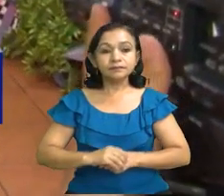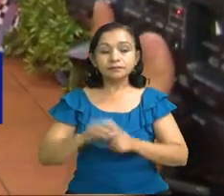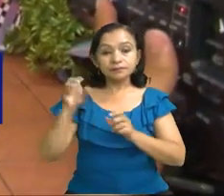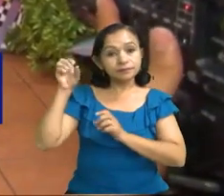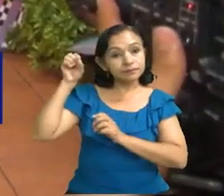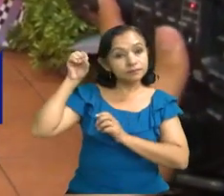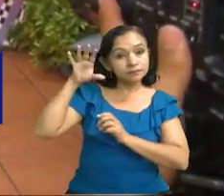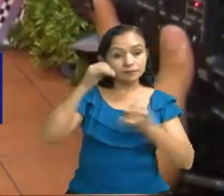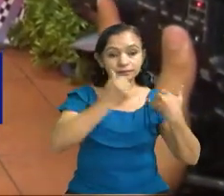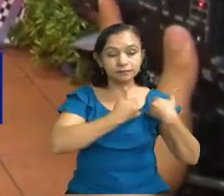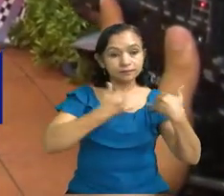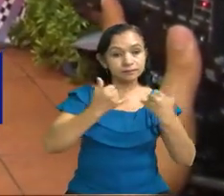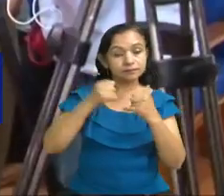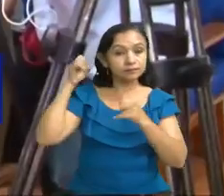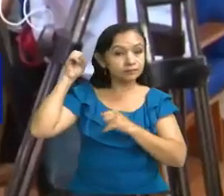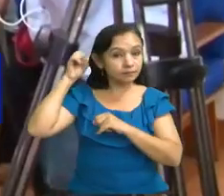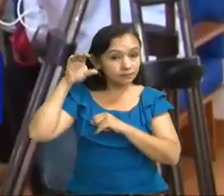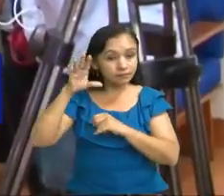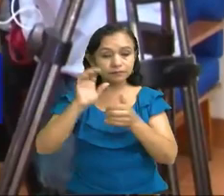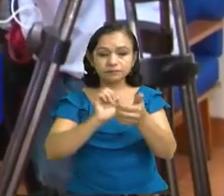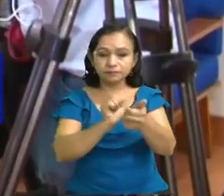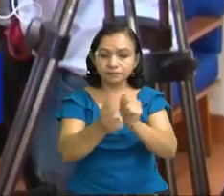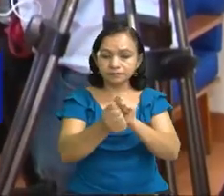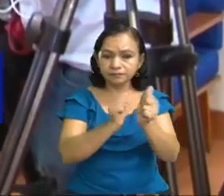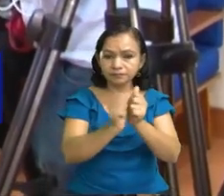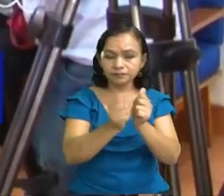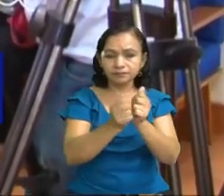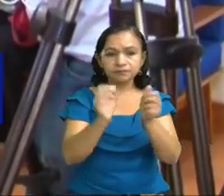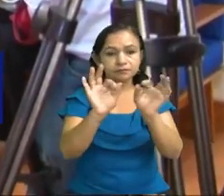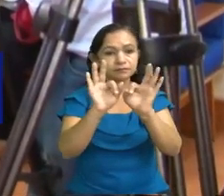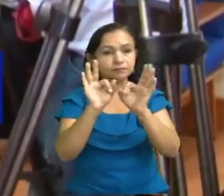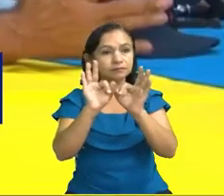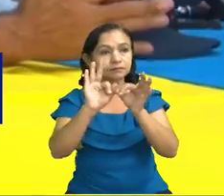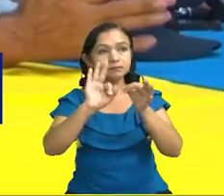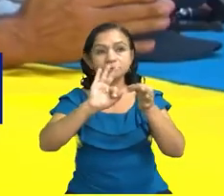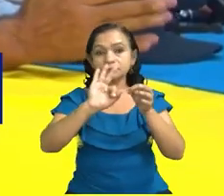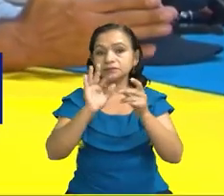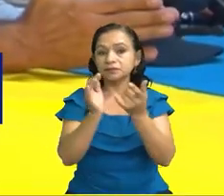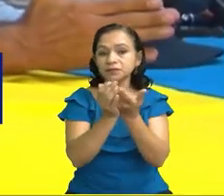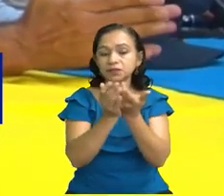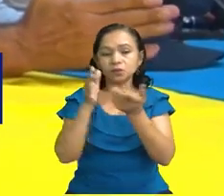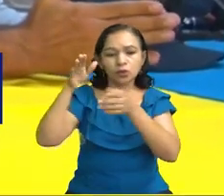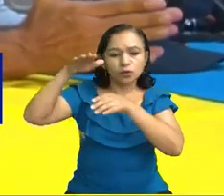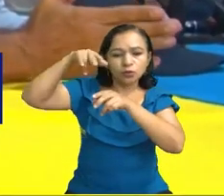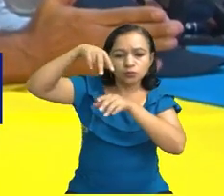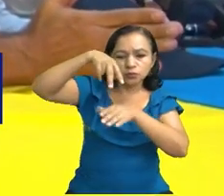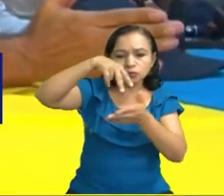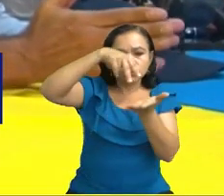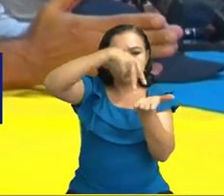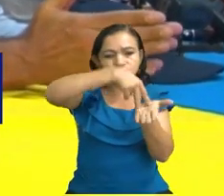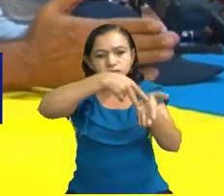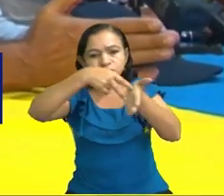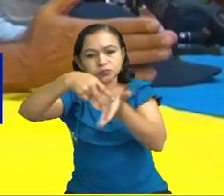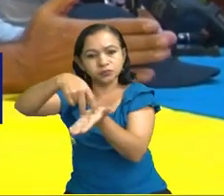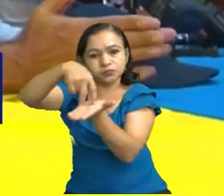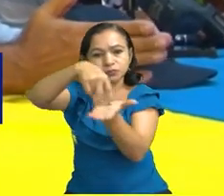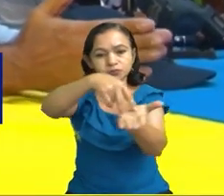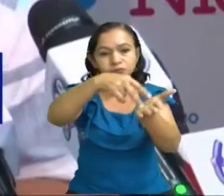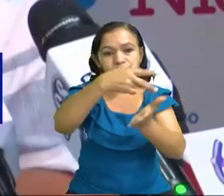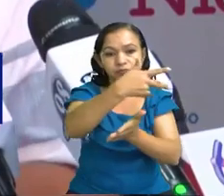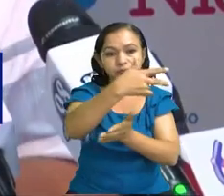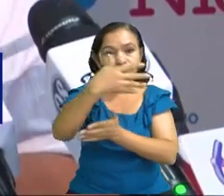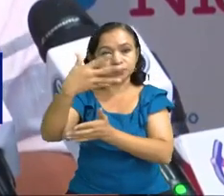INTUR, Instituto Nicaragüense de Deportes, y la Federación Nacional de Surf realizarán los días 8 y 9 de